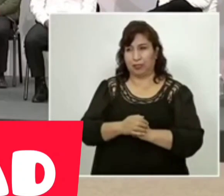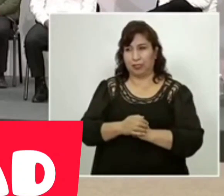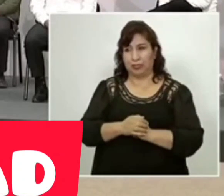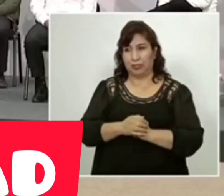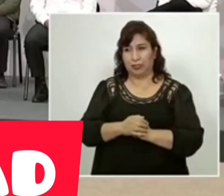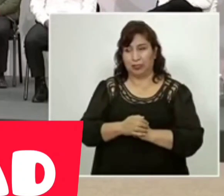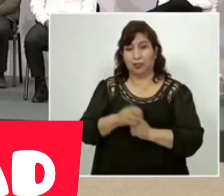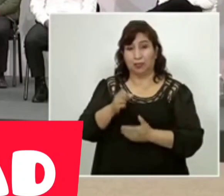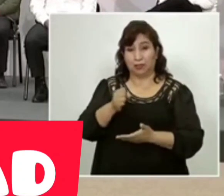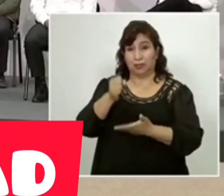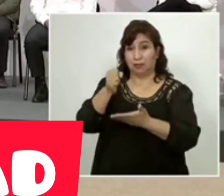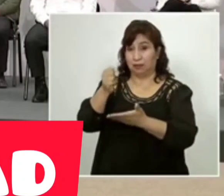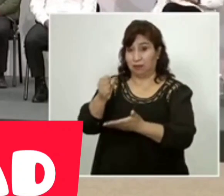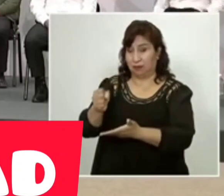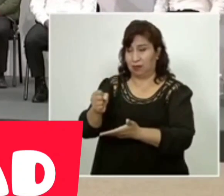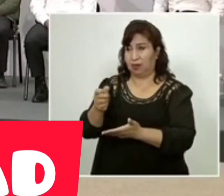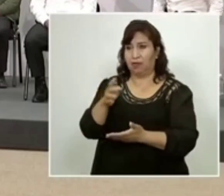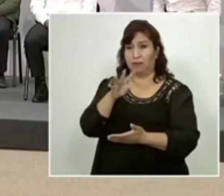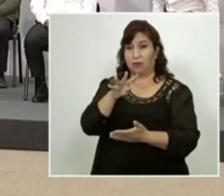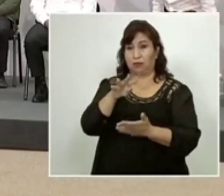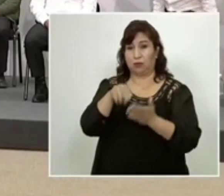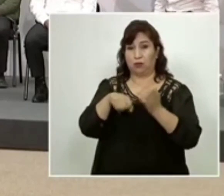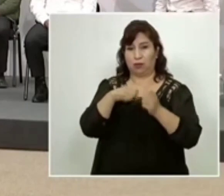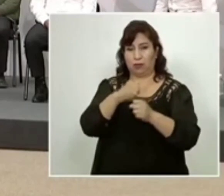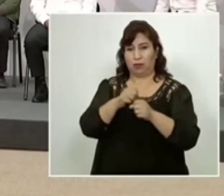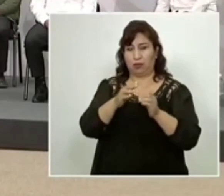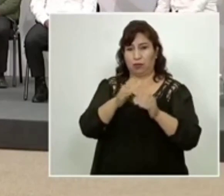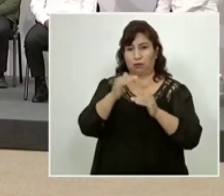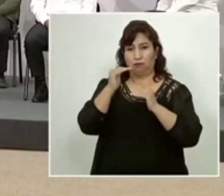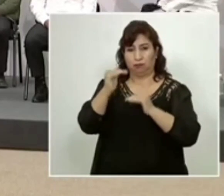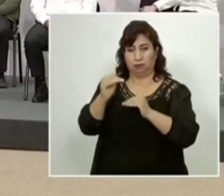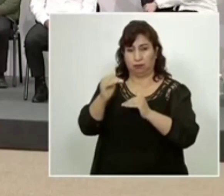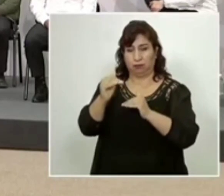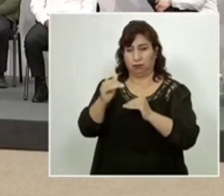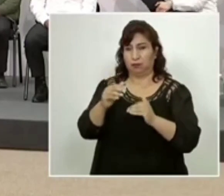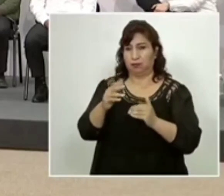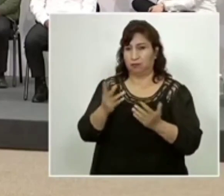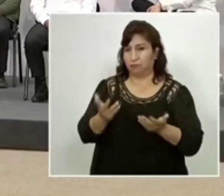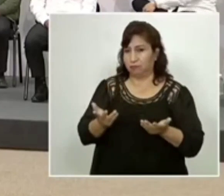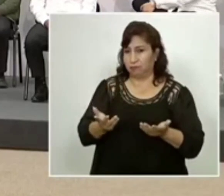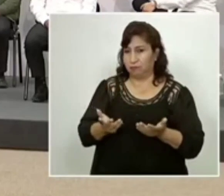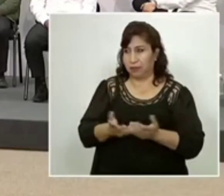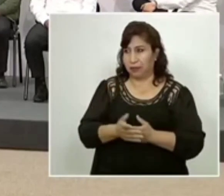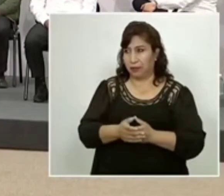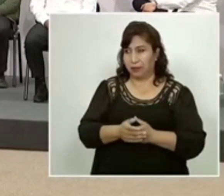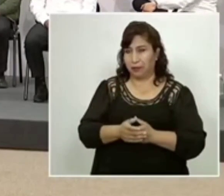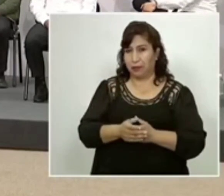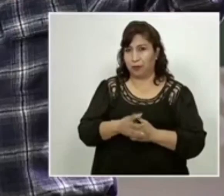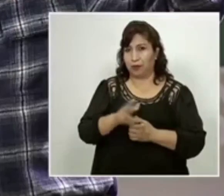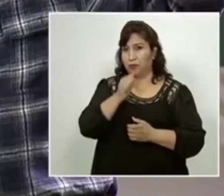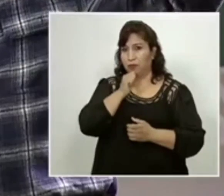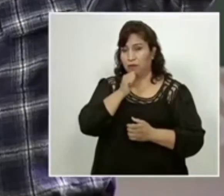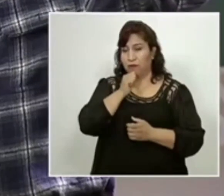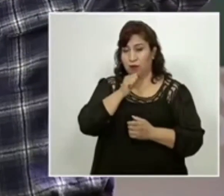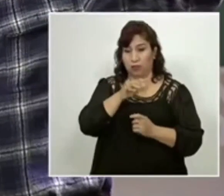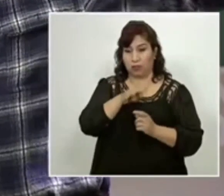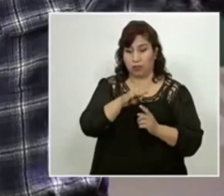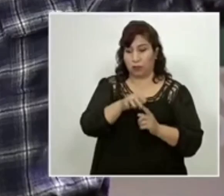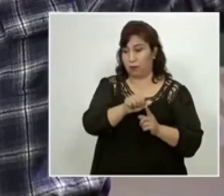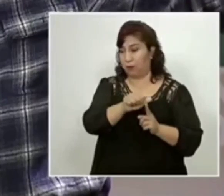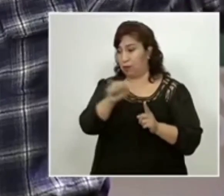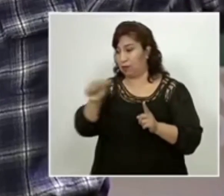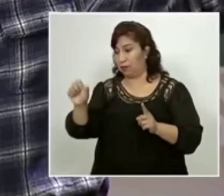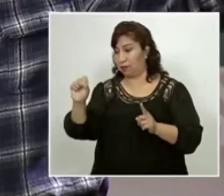Se entrega hasta 19 años, pero no tenemos cubierto de 19 a